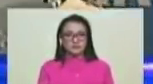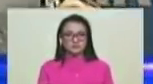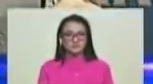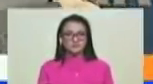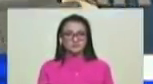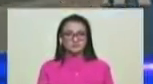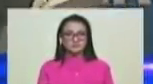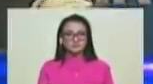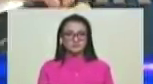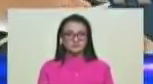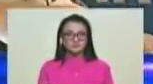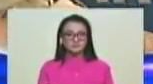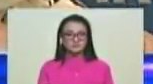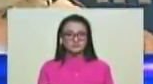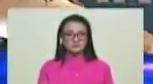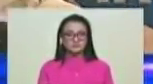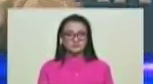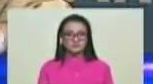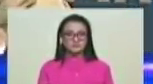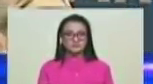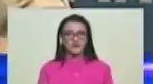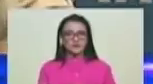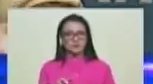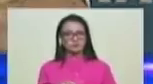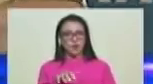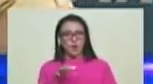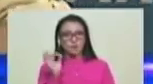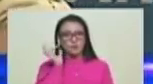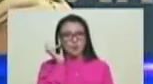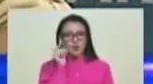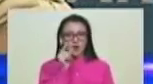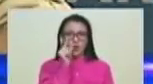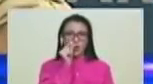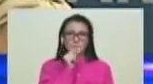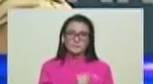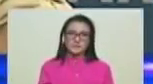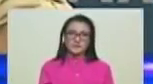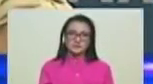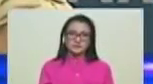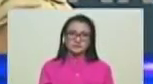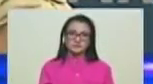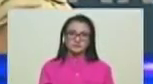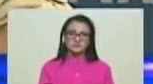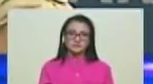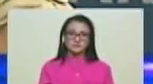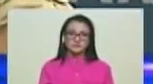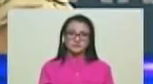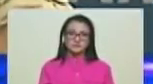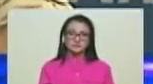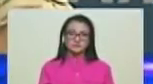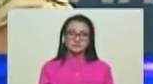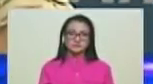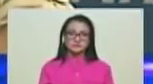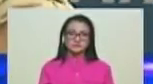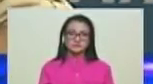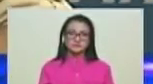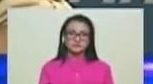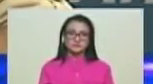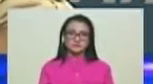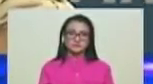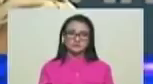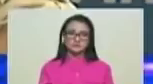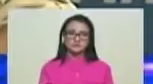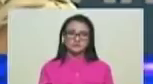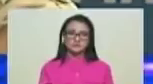esa masa de mujeres y hombres de bien que ayer